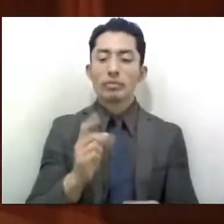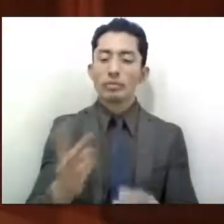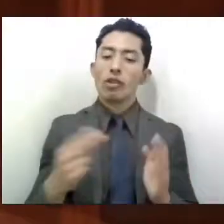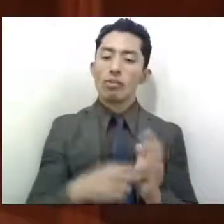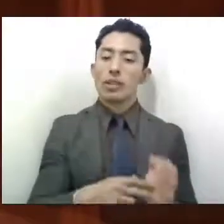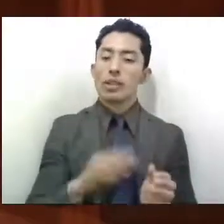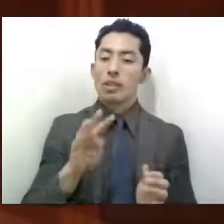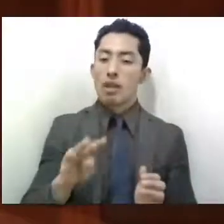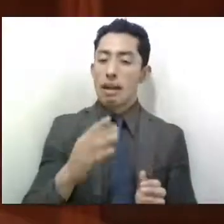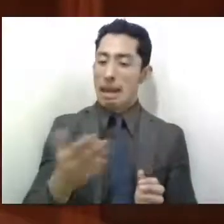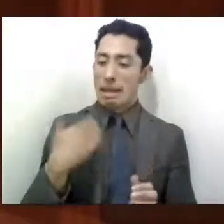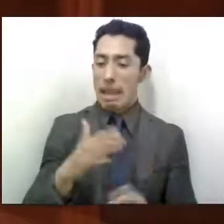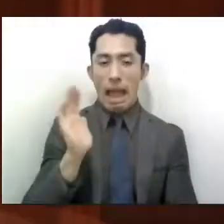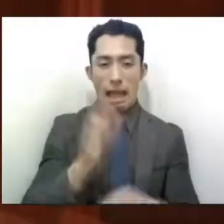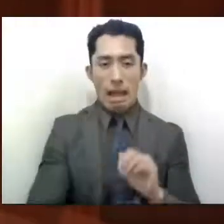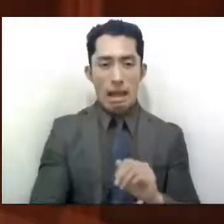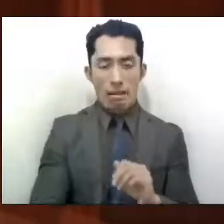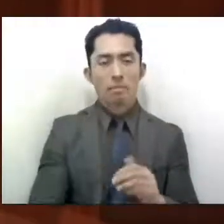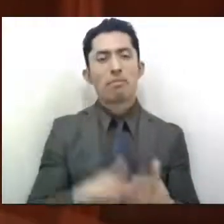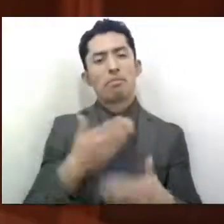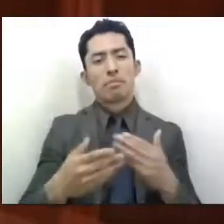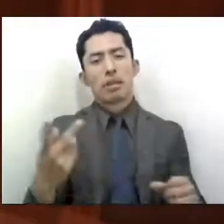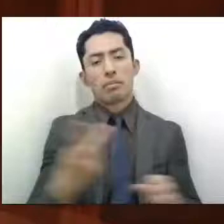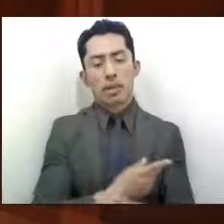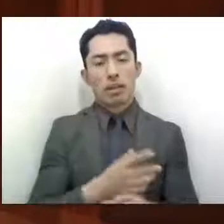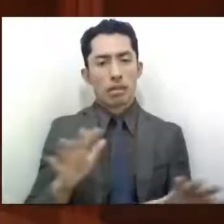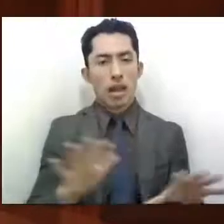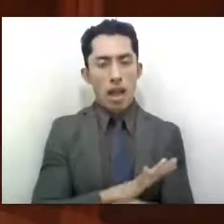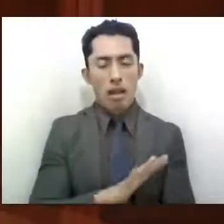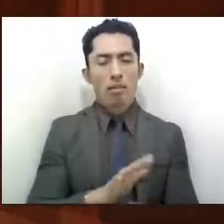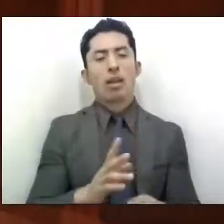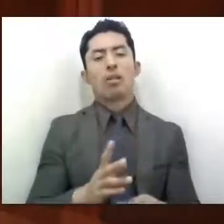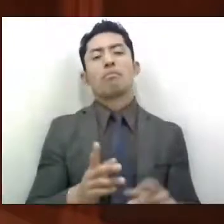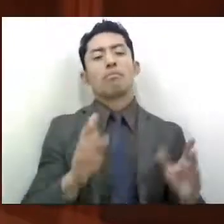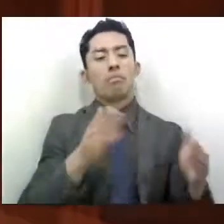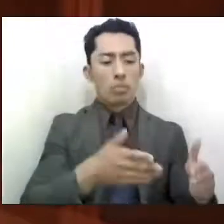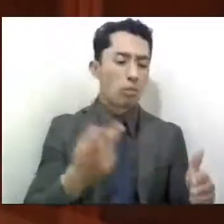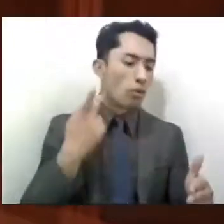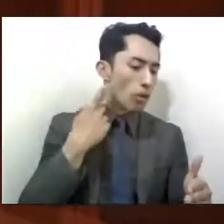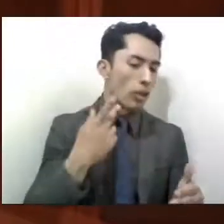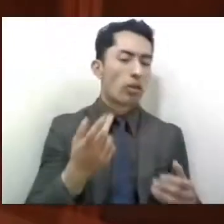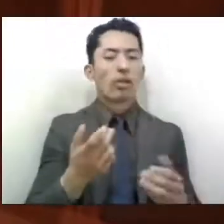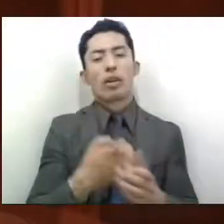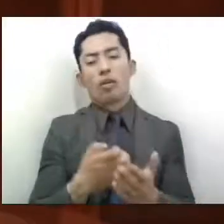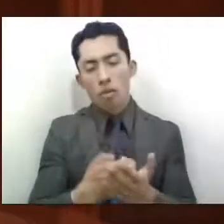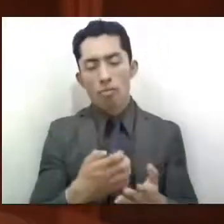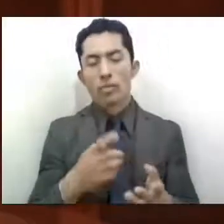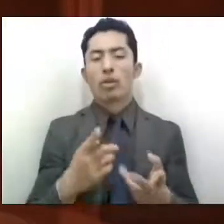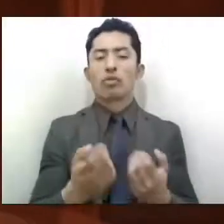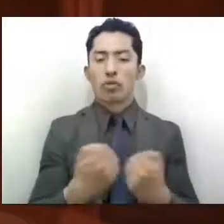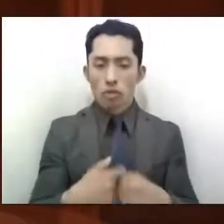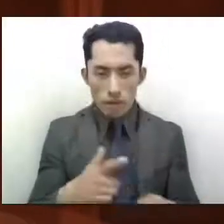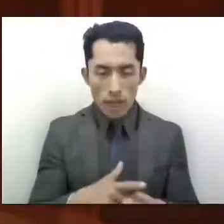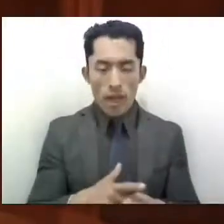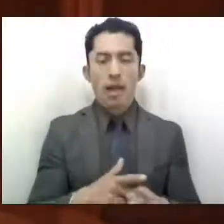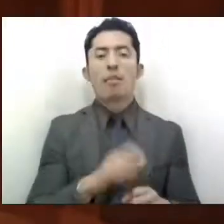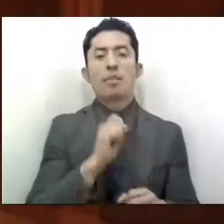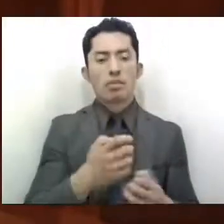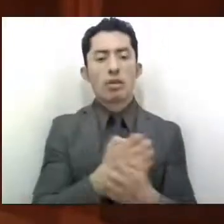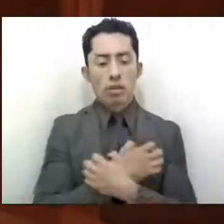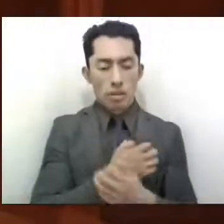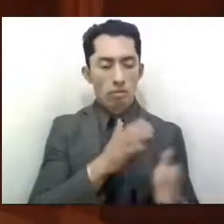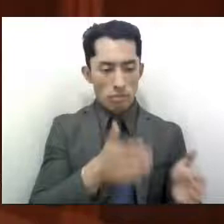que trajo consigo cambios en los ámbitos político, económico, social y también en el educativo, se vio